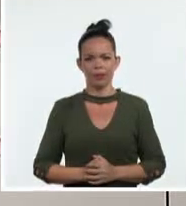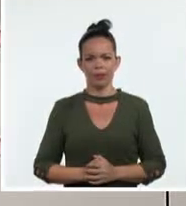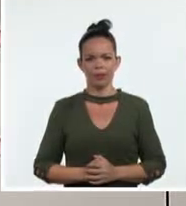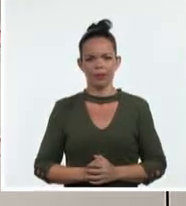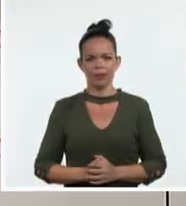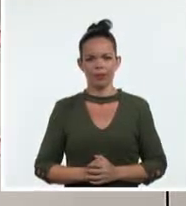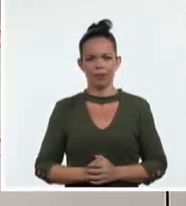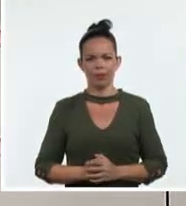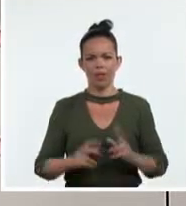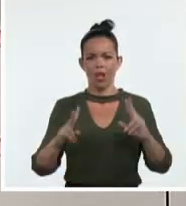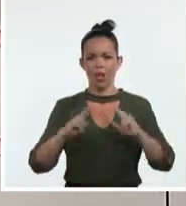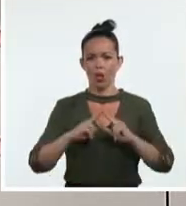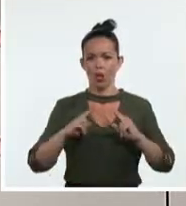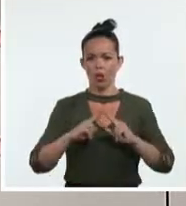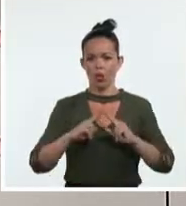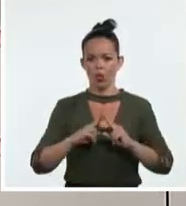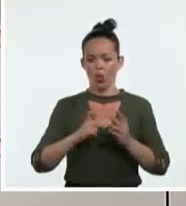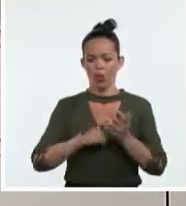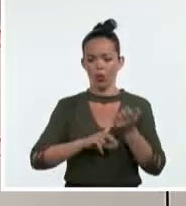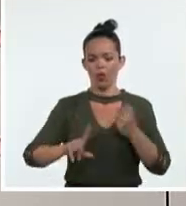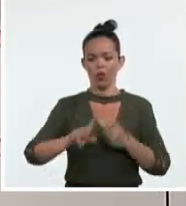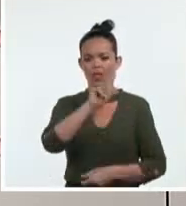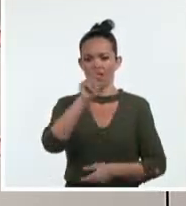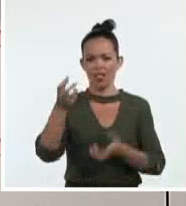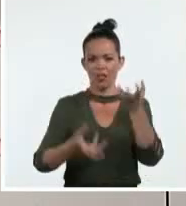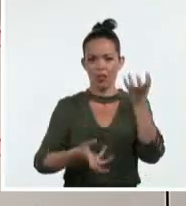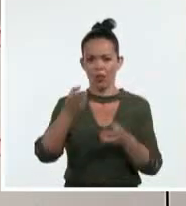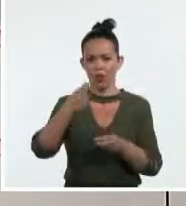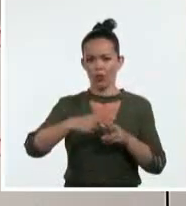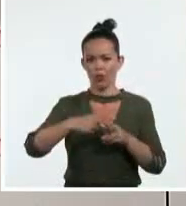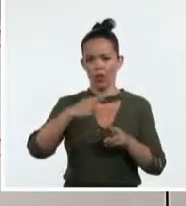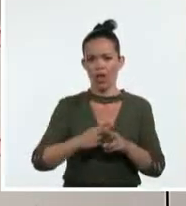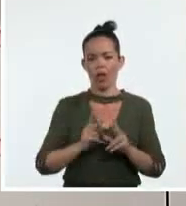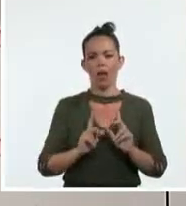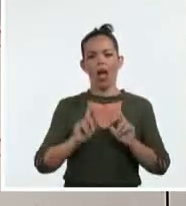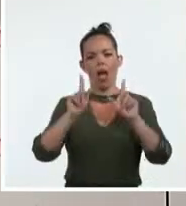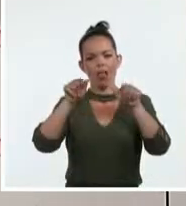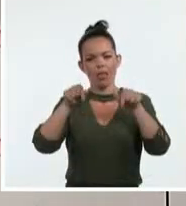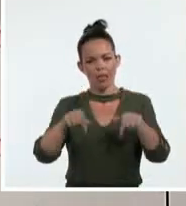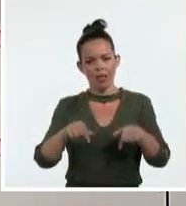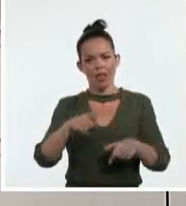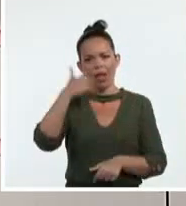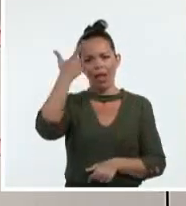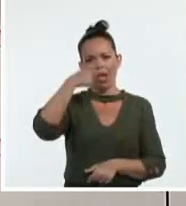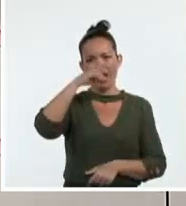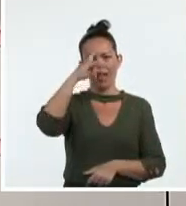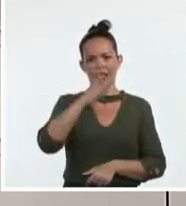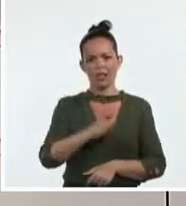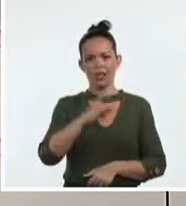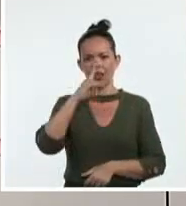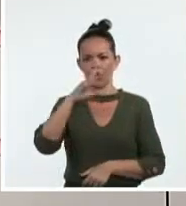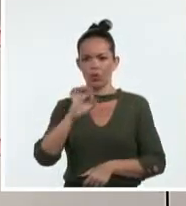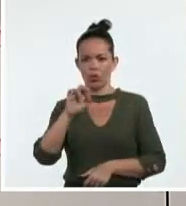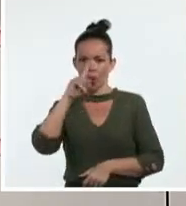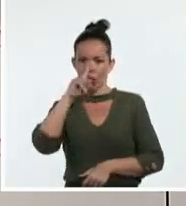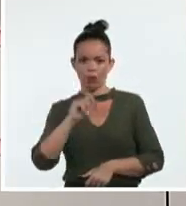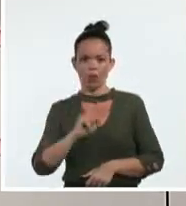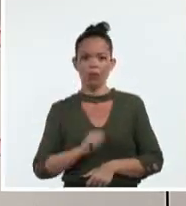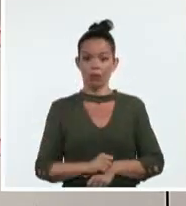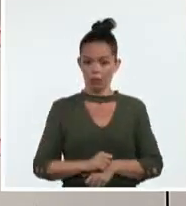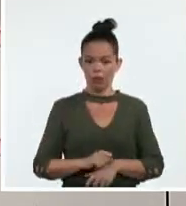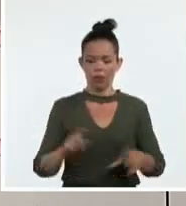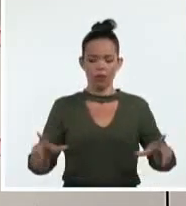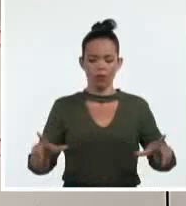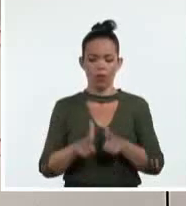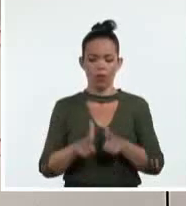un dúo cienfueguero con 25 años de trayectoria. El proyecto celebra su aniversario con una jornada de conciertos que